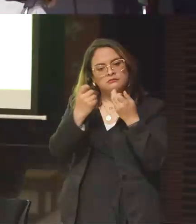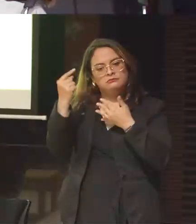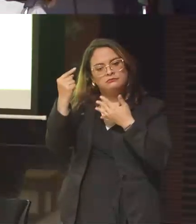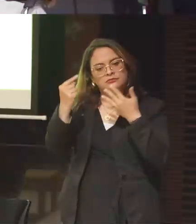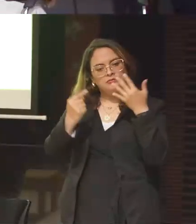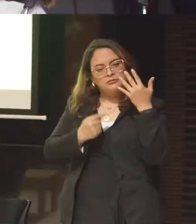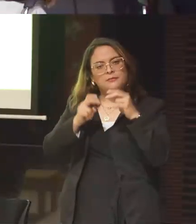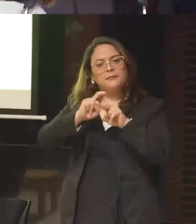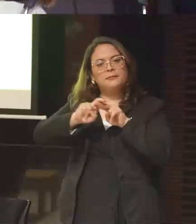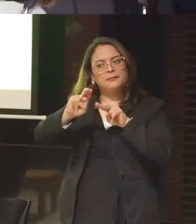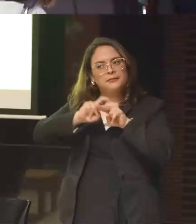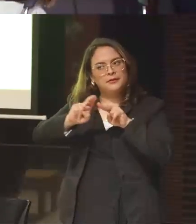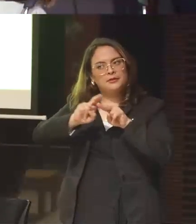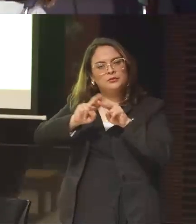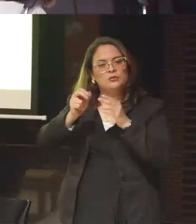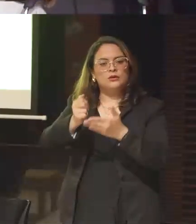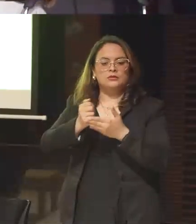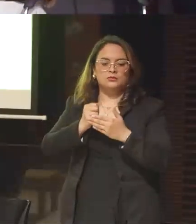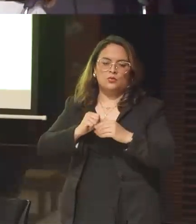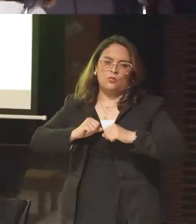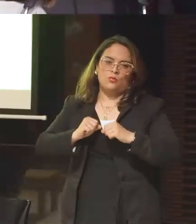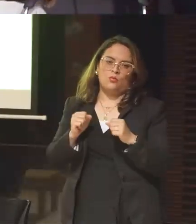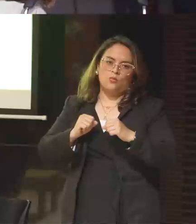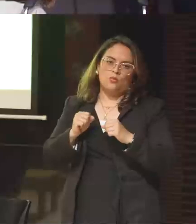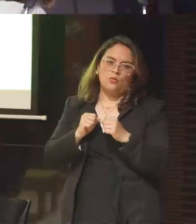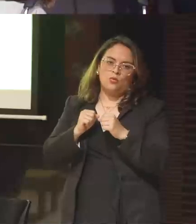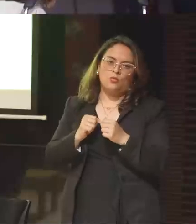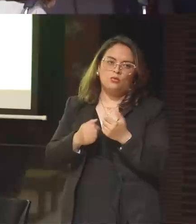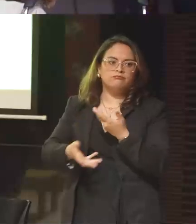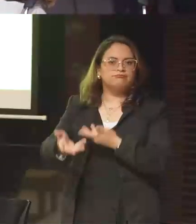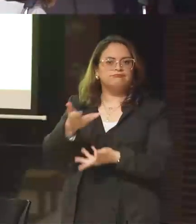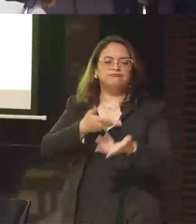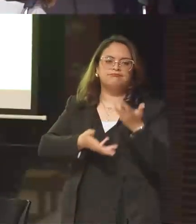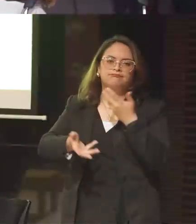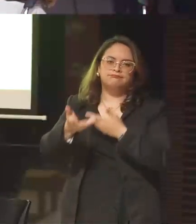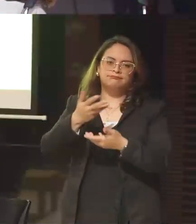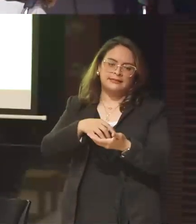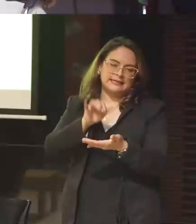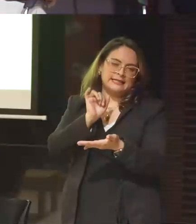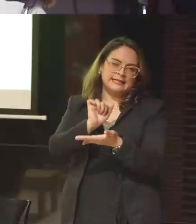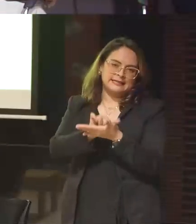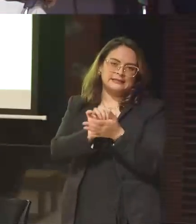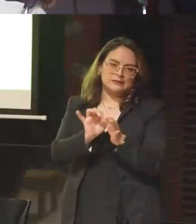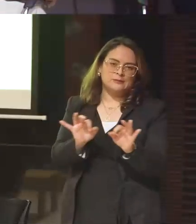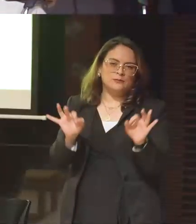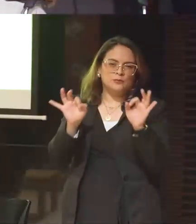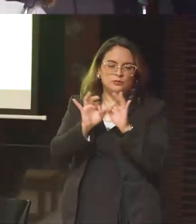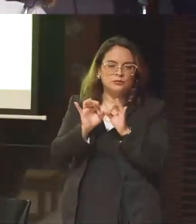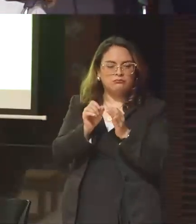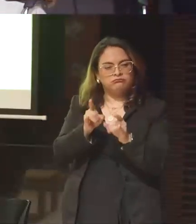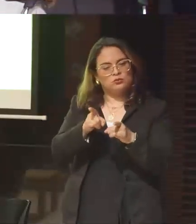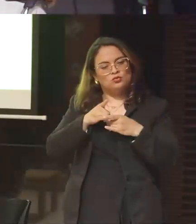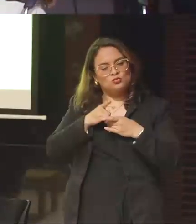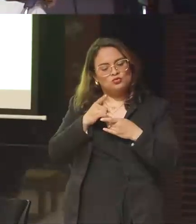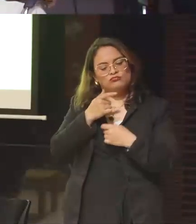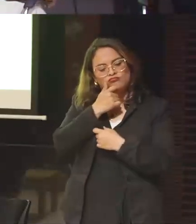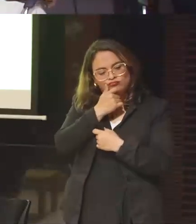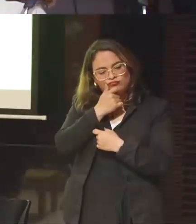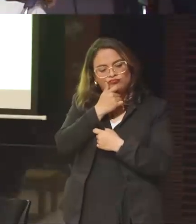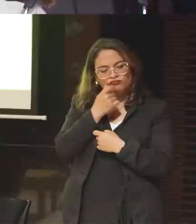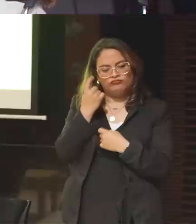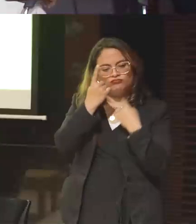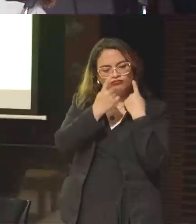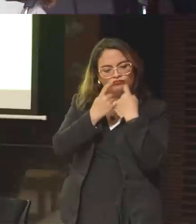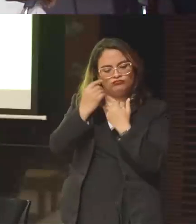metro? ¿Qué trae esto a Bogotá con los parques, con los demás? Es un poquito de estas formas de despertar conciencia y de pensarse mejor cómo